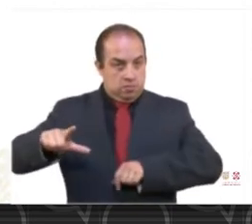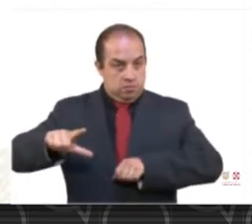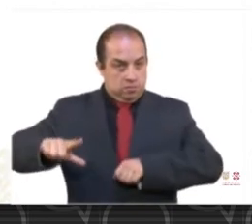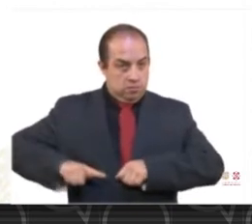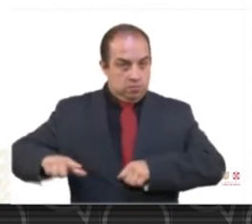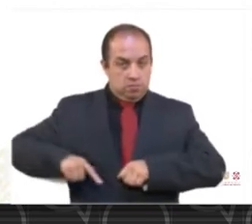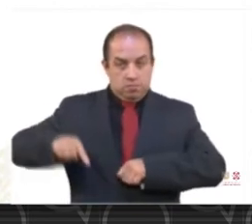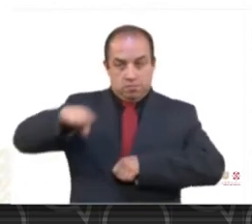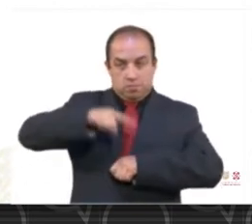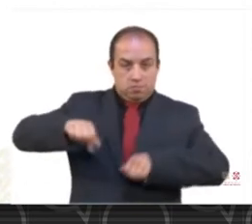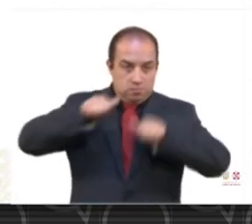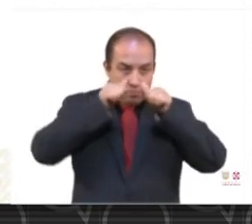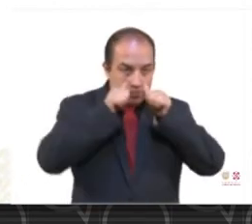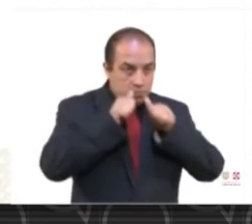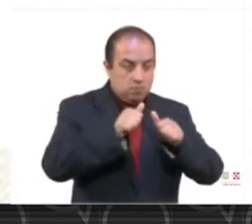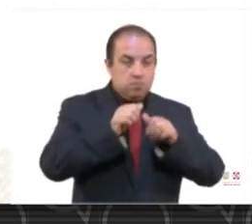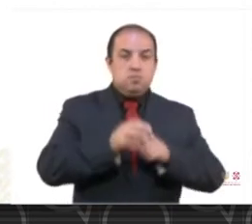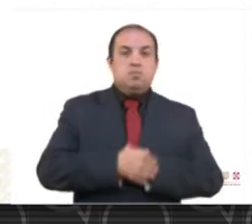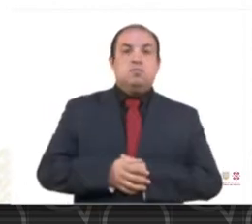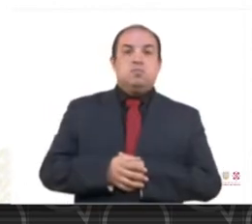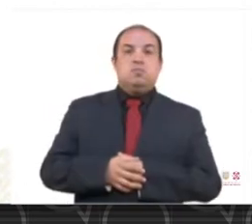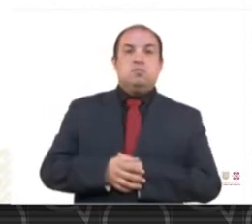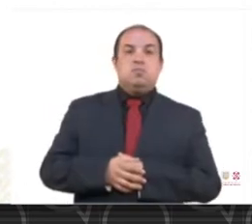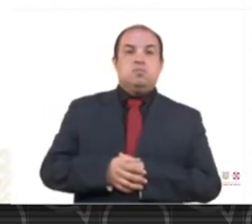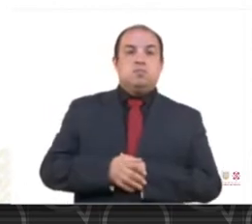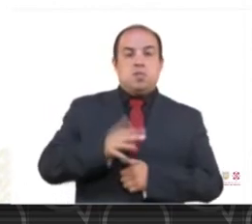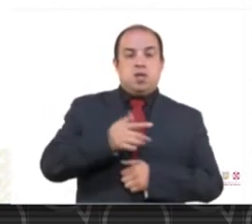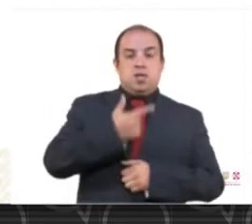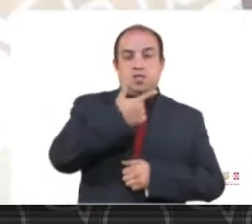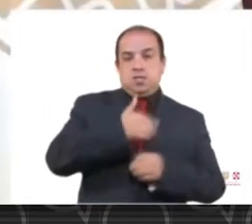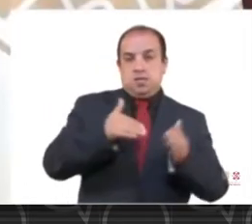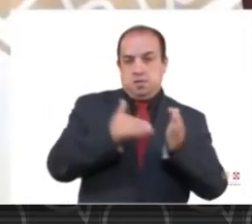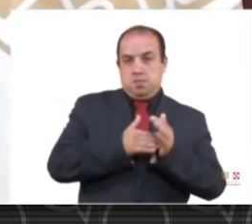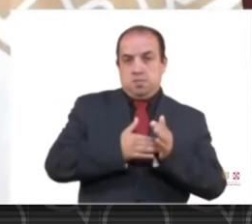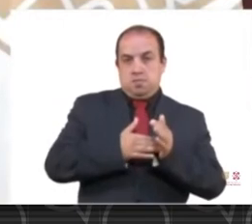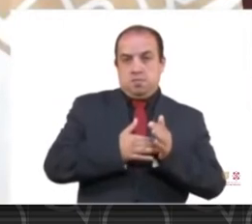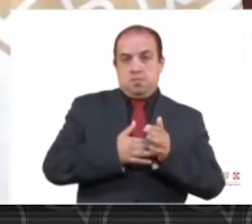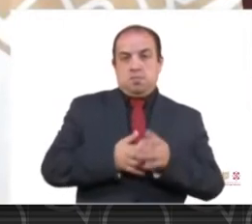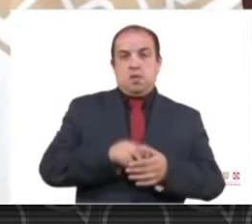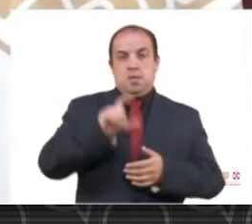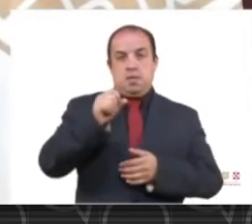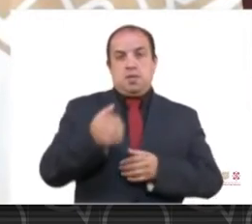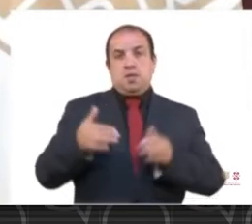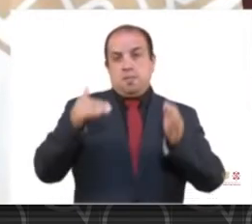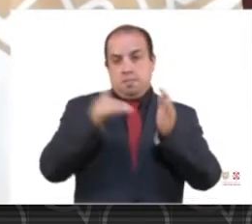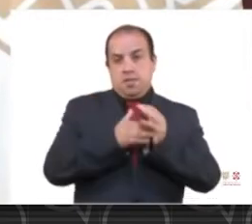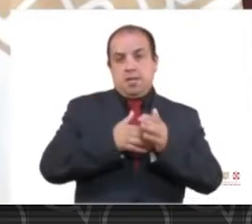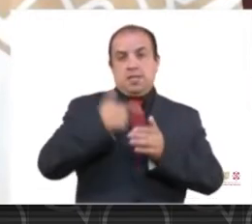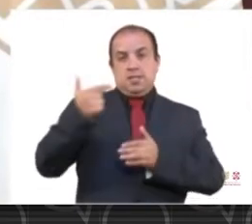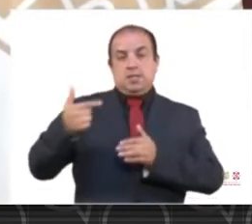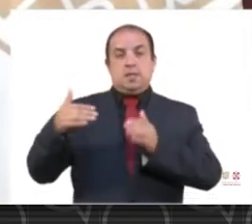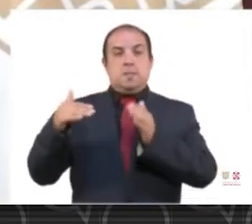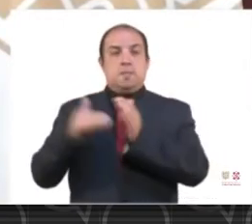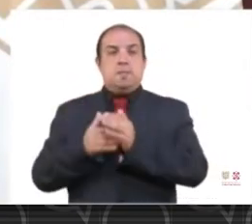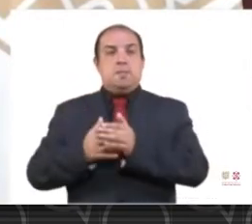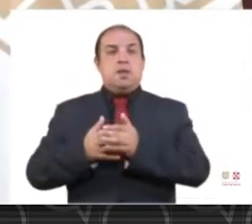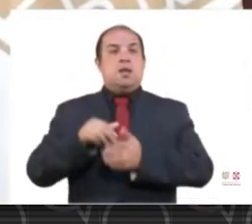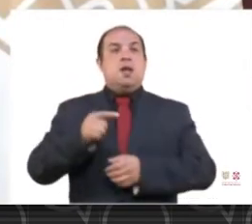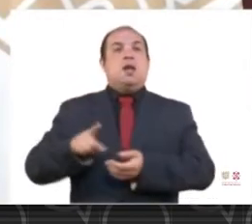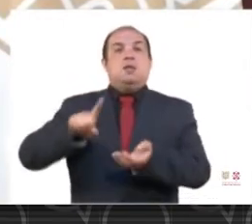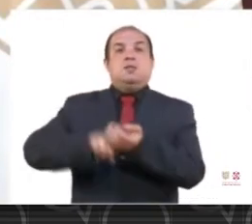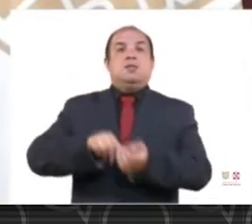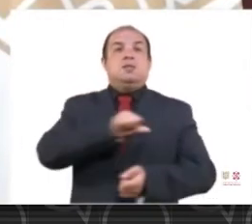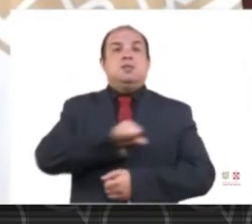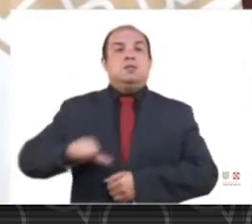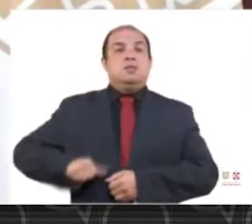estuvieron atendiendo. Más o menos 7 mil, de esos 20 mil, más o menos 7 mil de la alcaldía Gustavo Madero